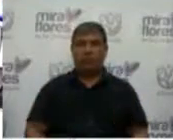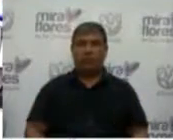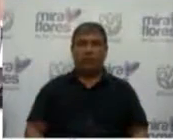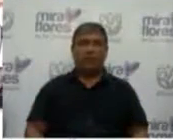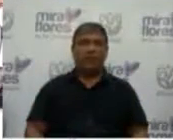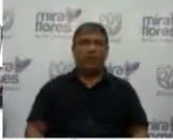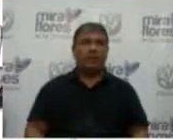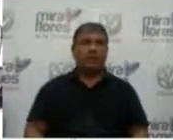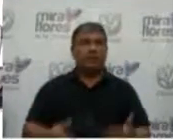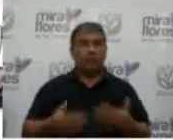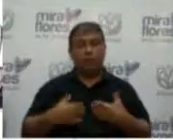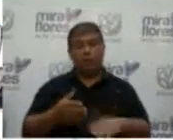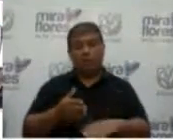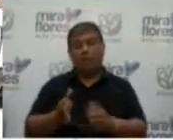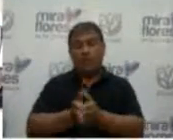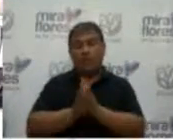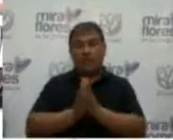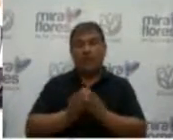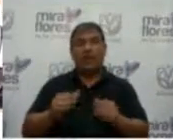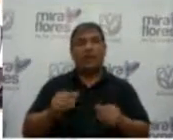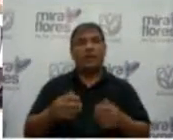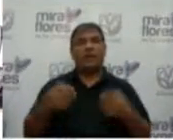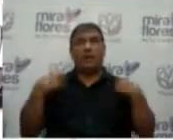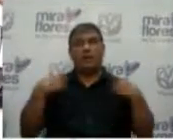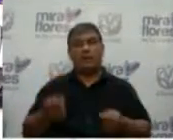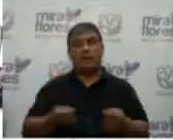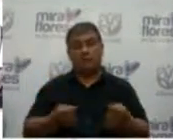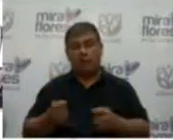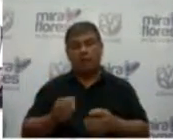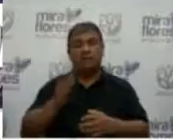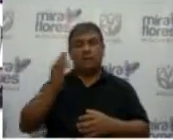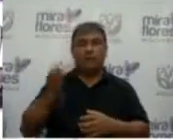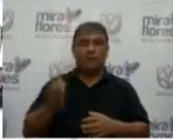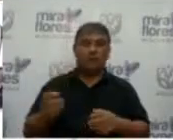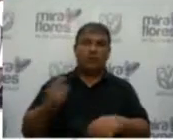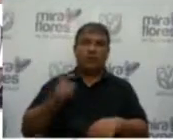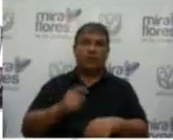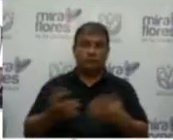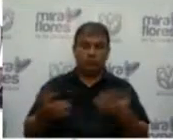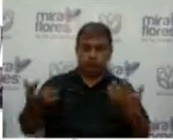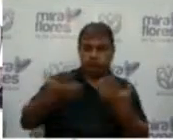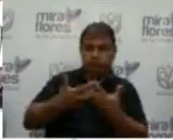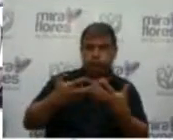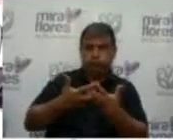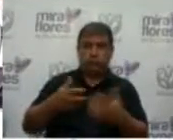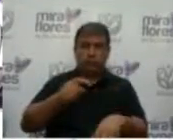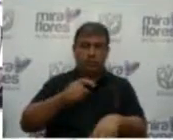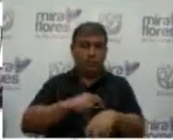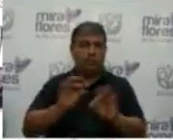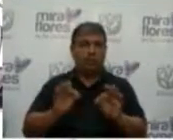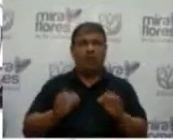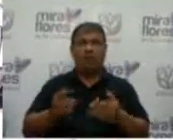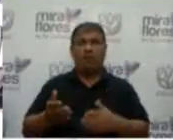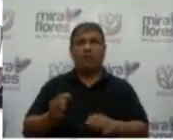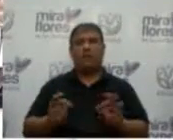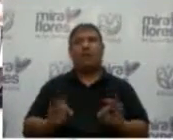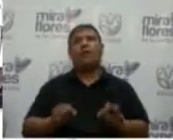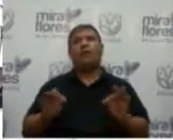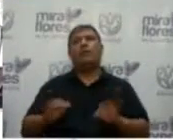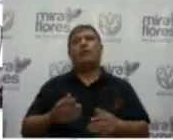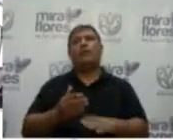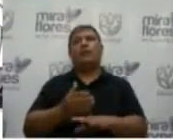y por lo que sugeriría a la administración que en el futuro adecue sus tiempos para evitar la ruptura del